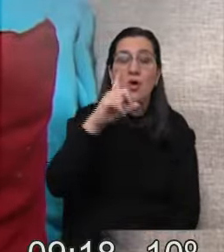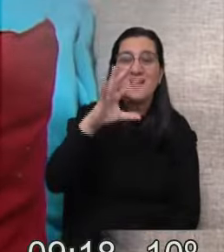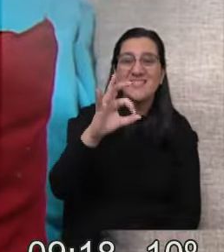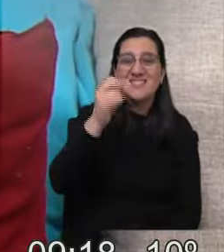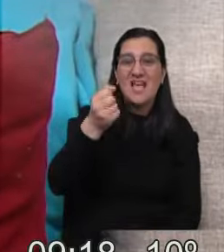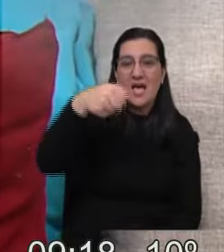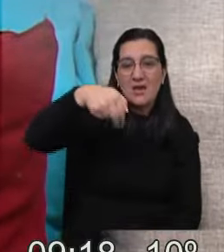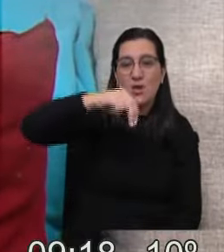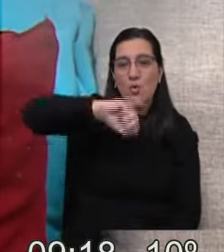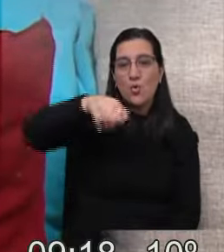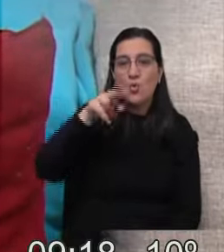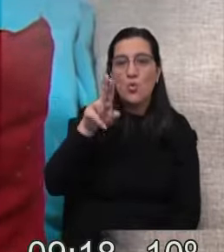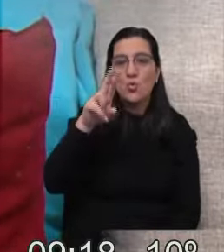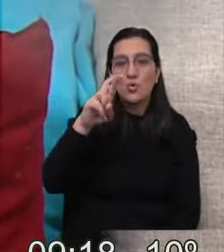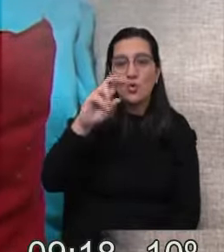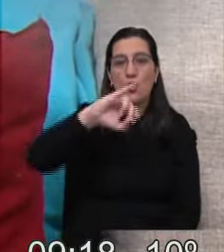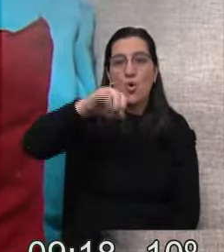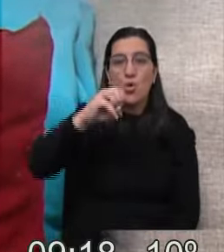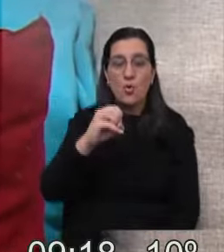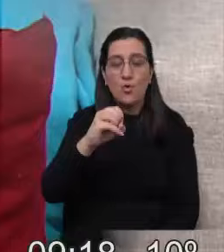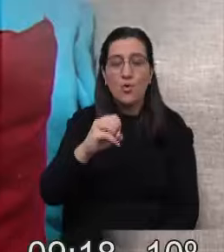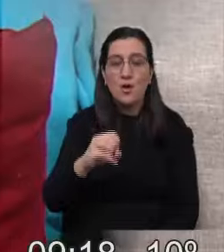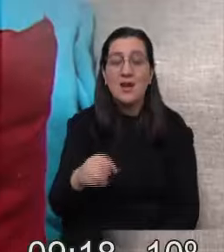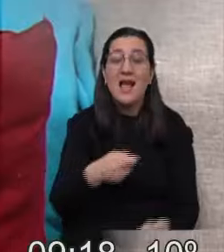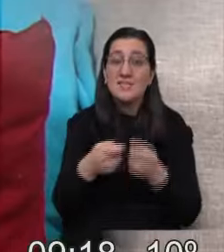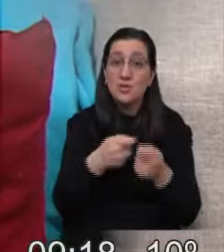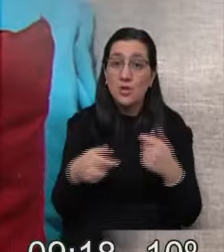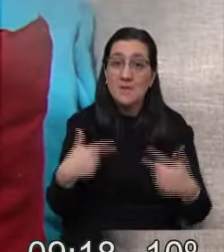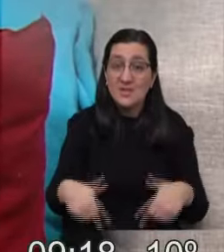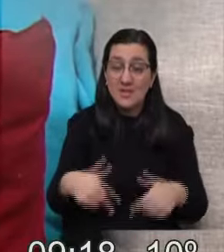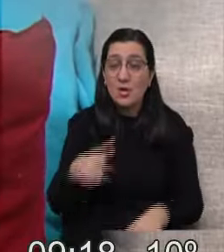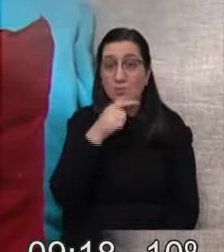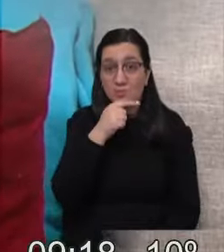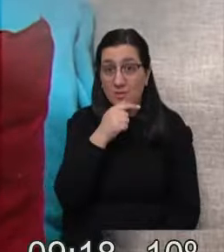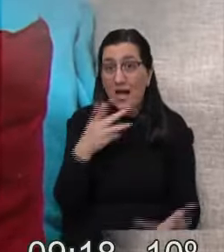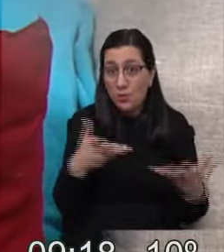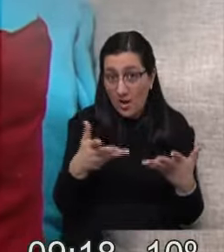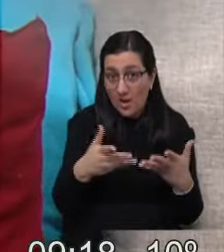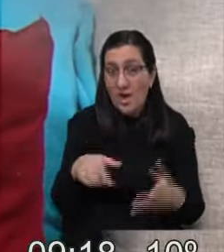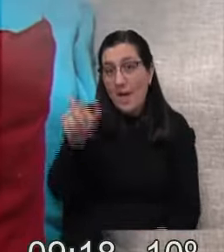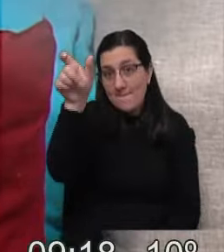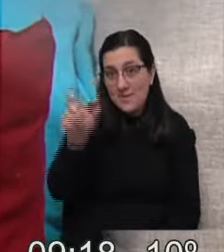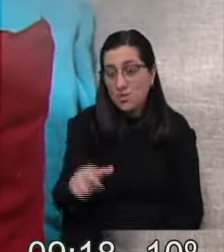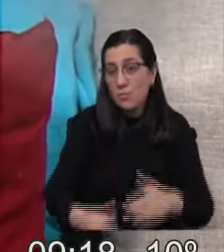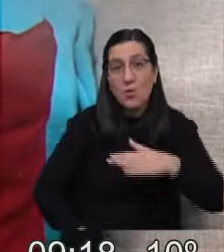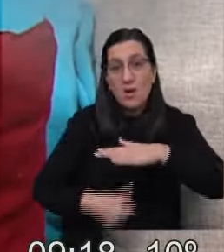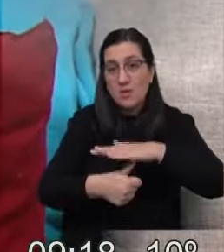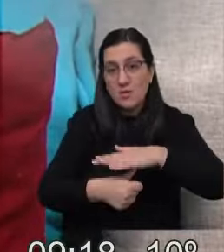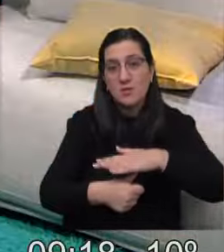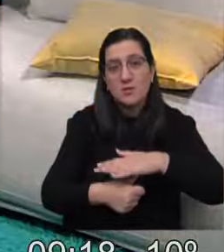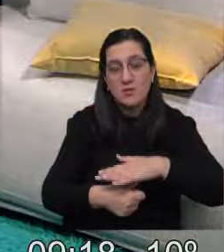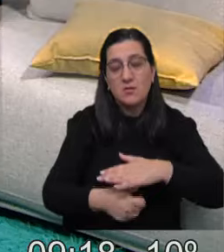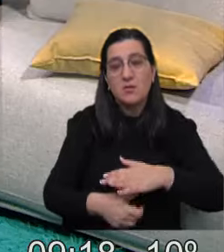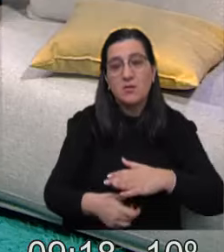presidencia, el asesor del Ministerio del Interior actual. O sea, la persona que es como la cabeza, un fenómeno